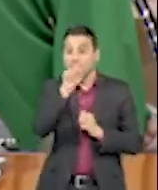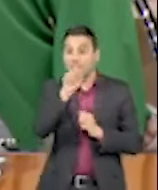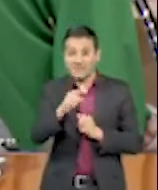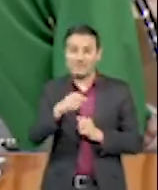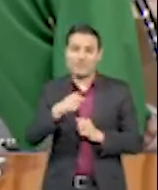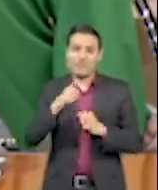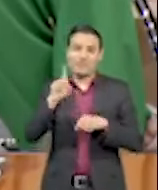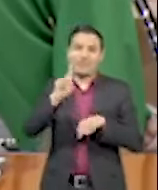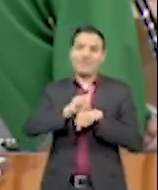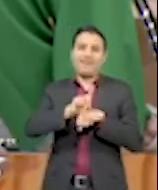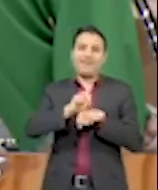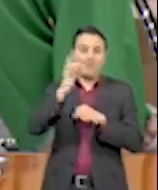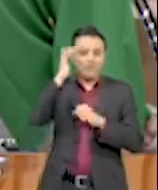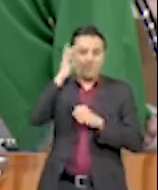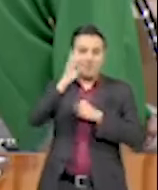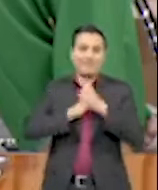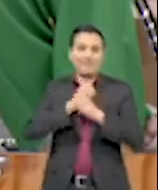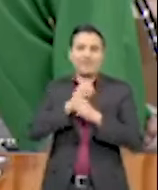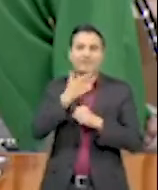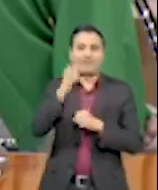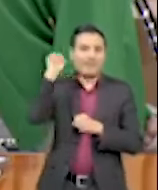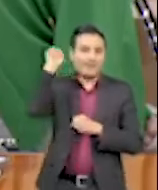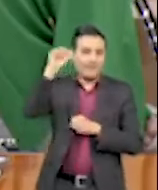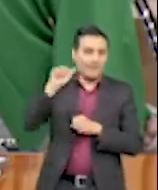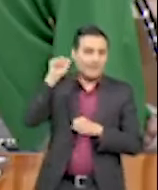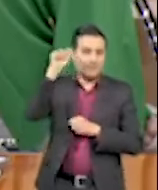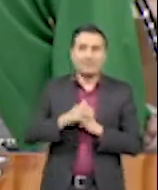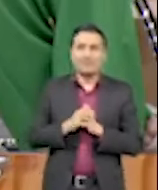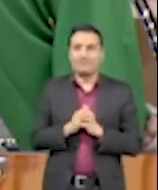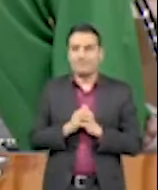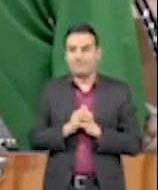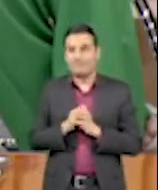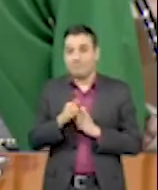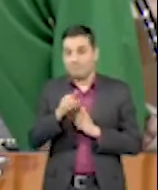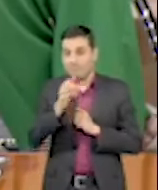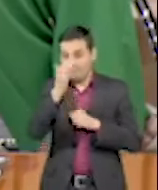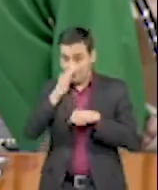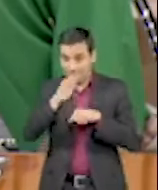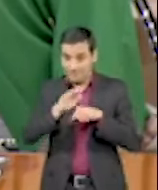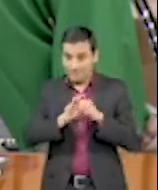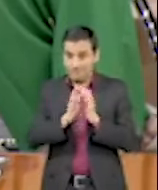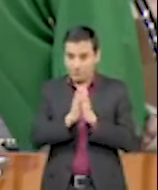abril, así que si se acuerdan me felicitan.